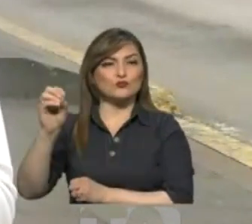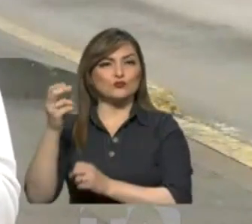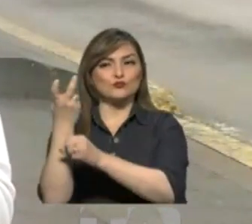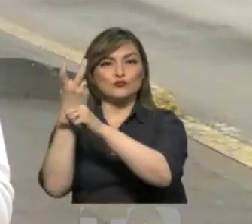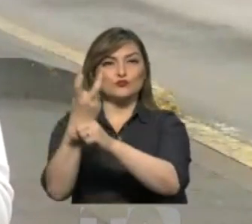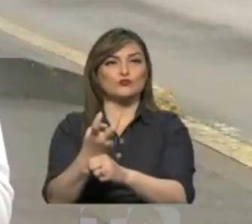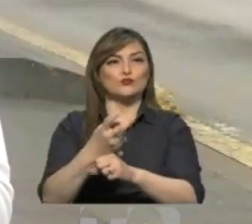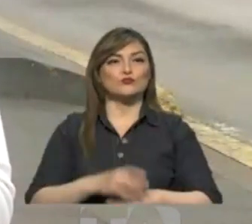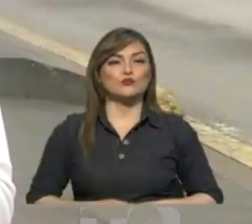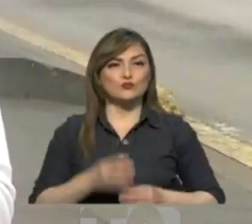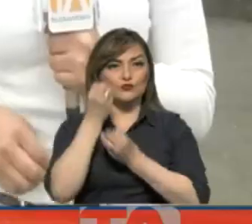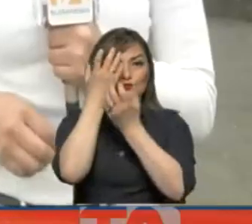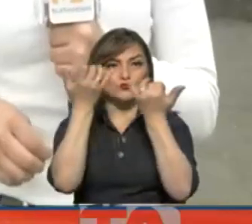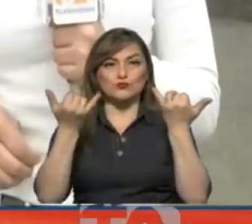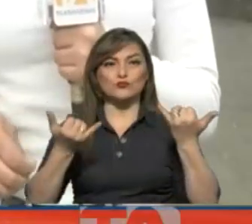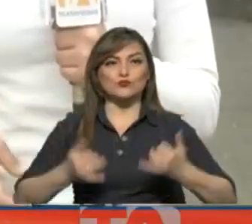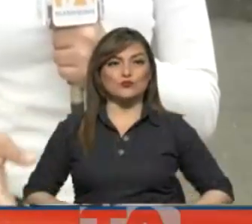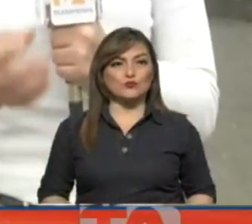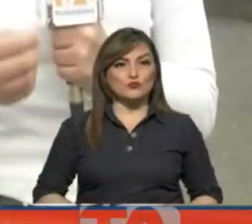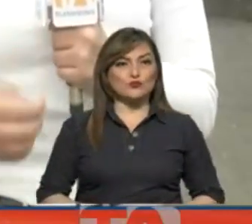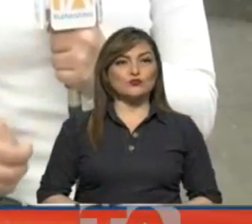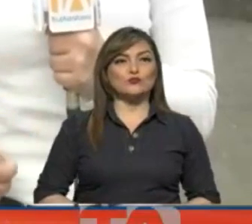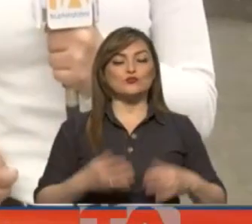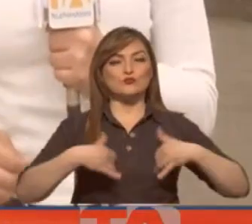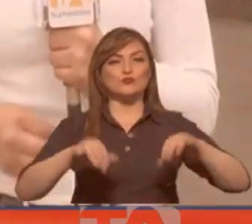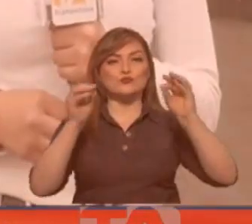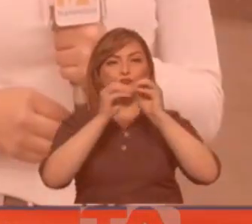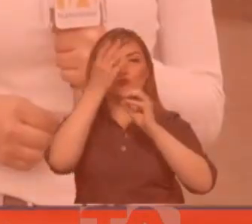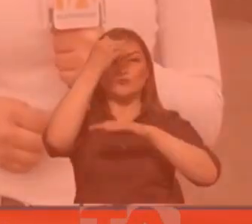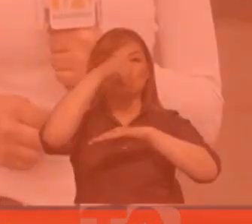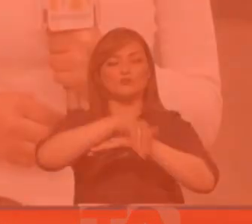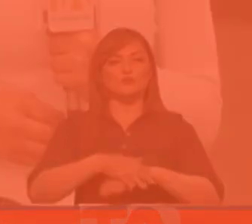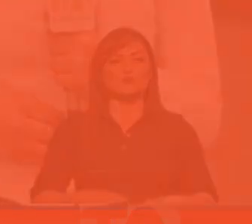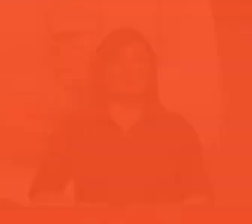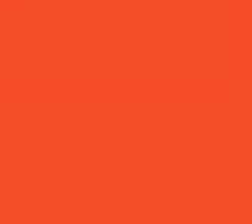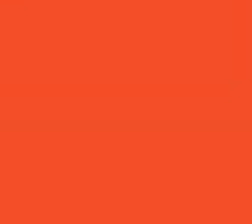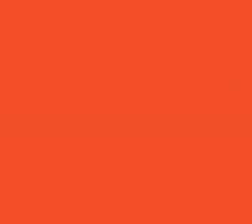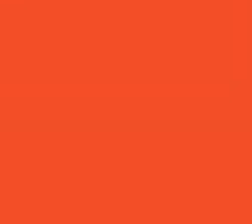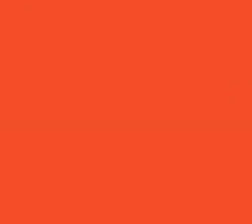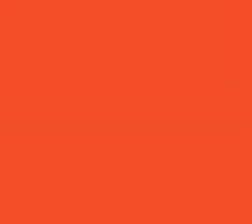trolebús. Es la información que se registra a esta hora. Regresamos con ustedes de estudios. Muy buenas tardes.